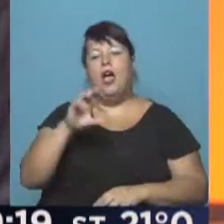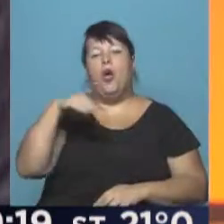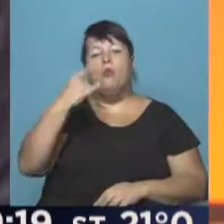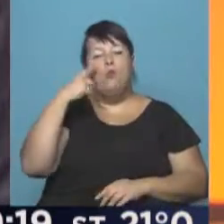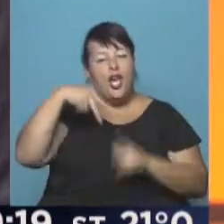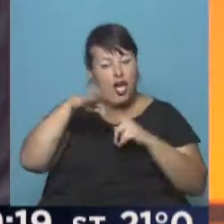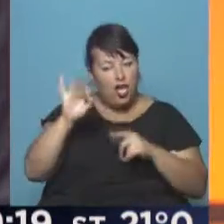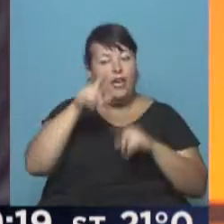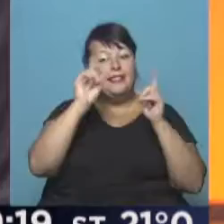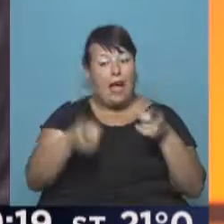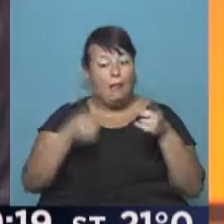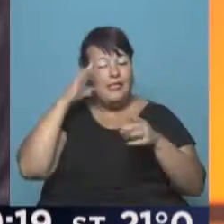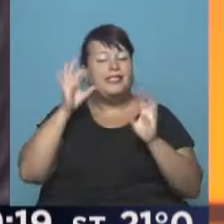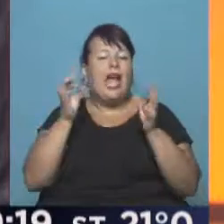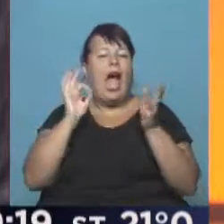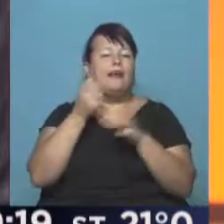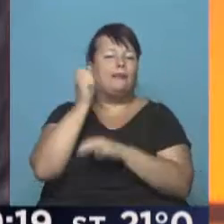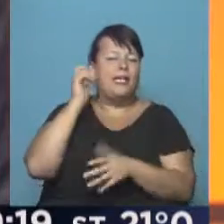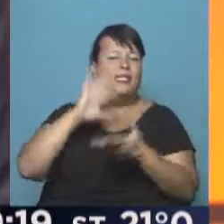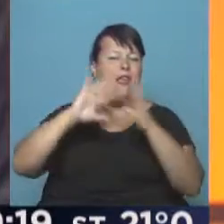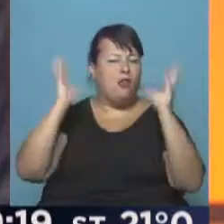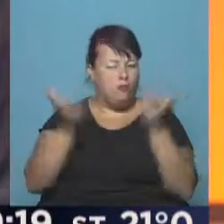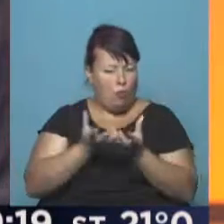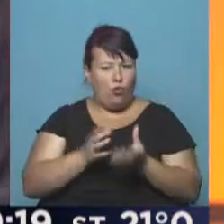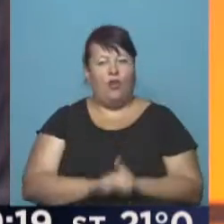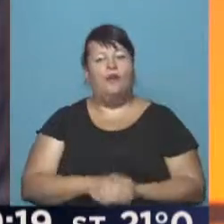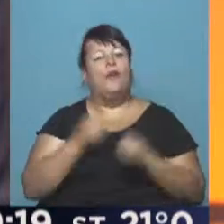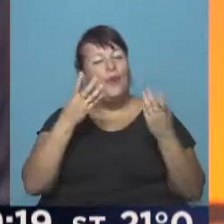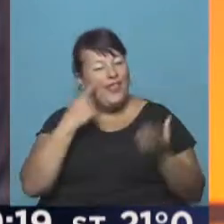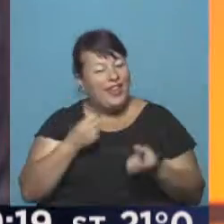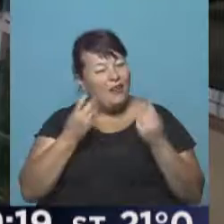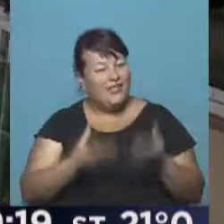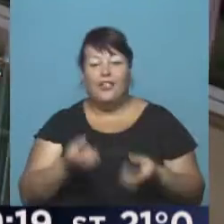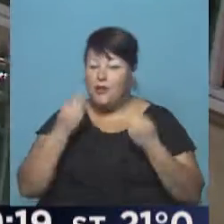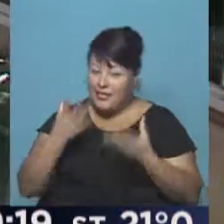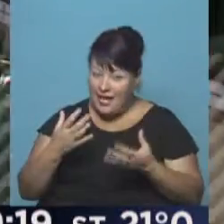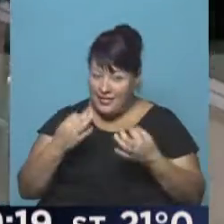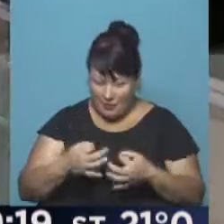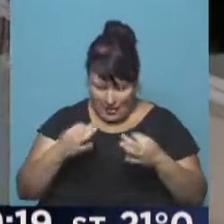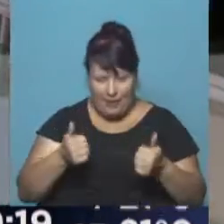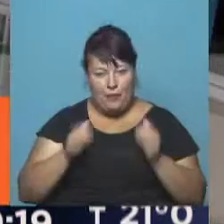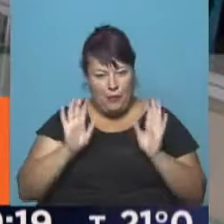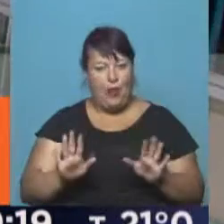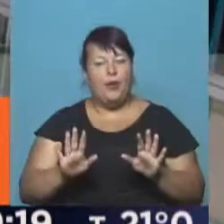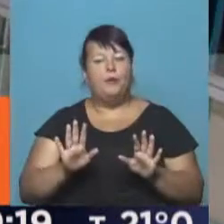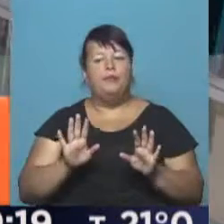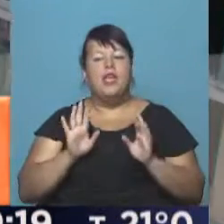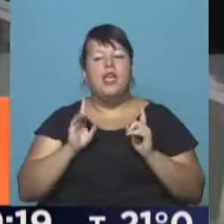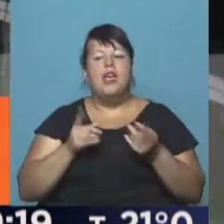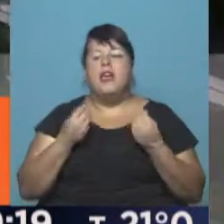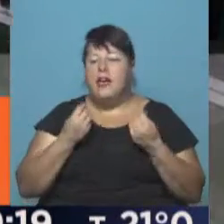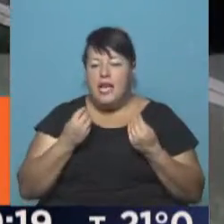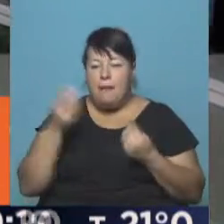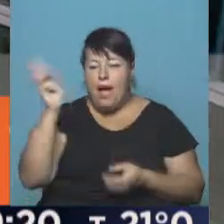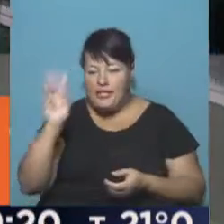Muiño, que es también analista internacional. Oscar, buen día. ¿Cómo estás? Bien, muy bien. Bueno, a ver, Oscar, ¿qué pasa